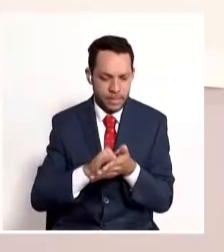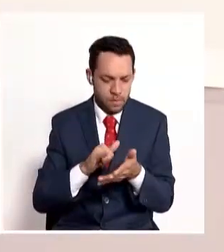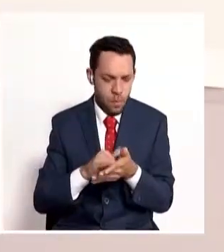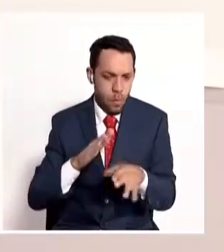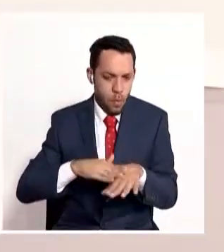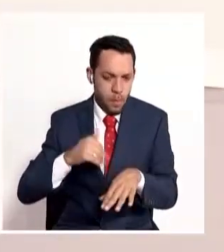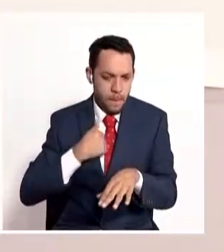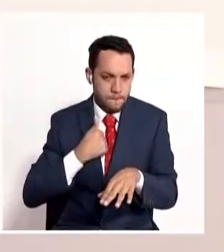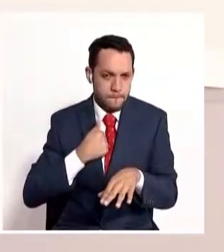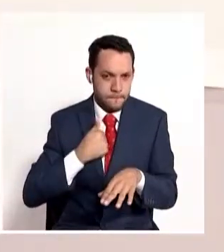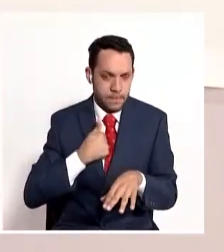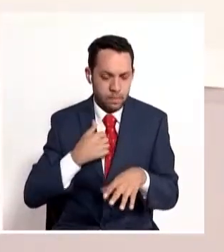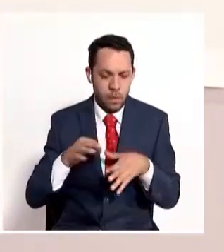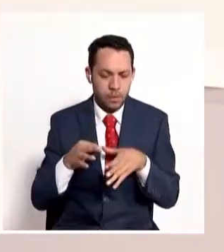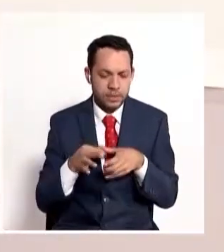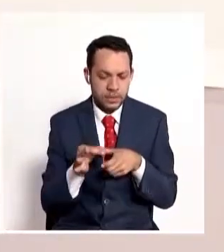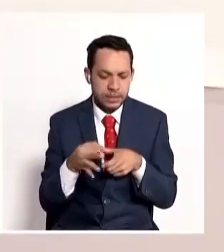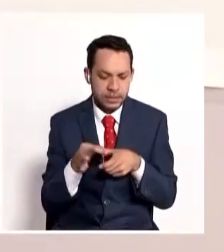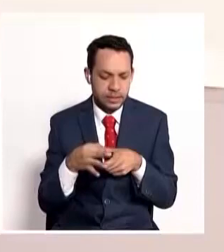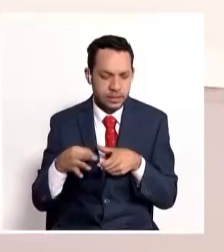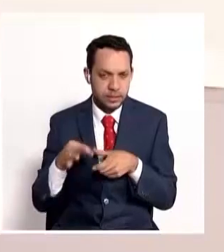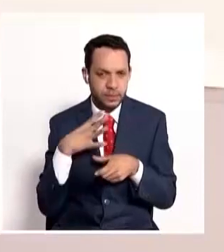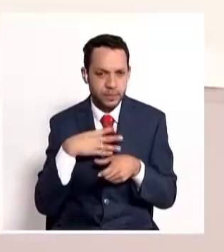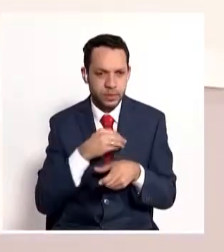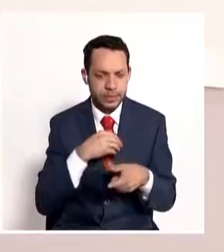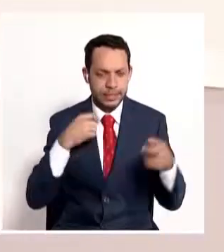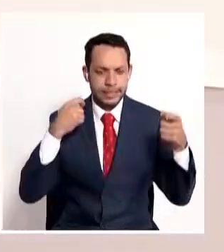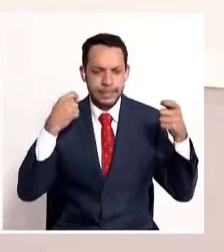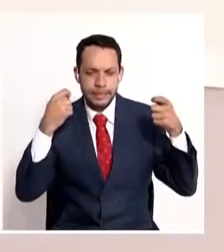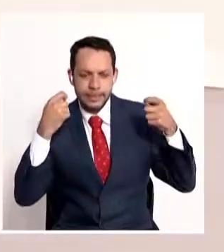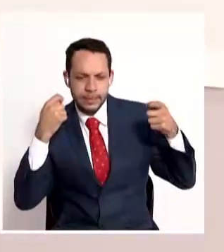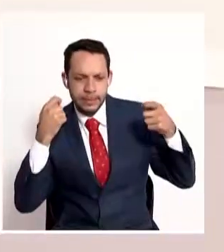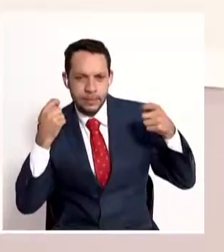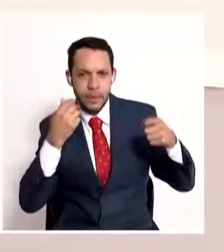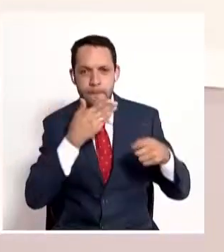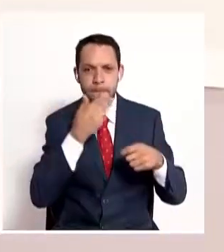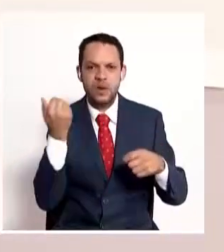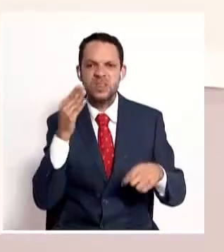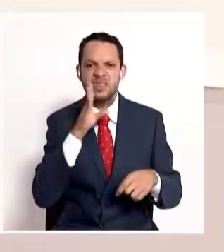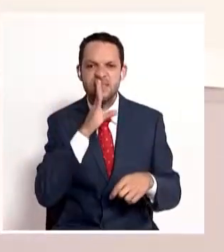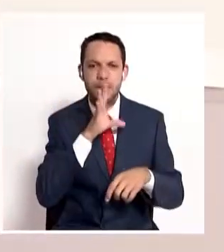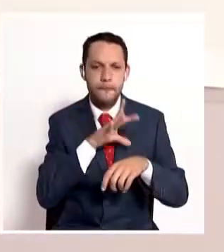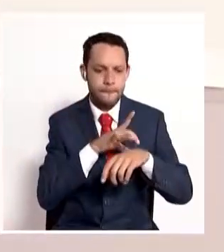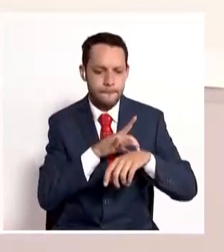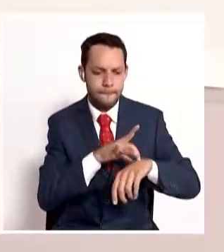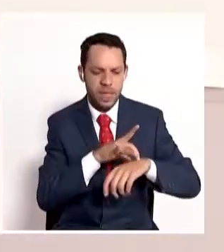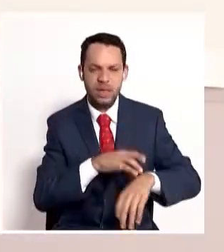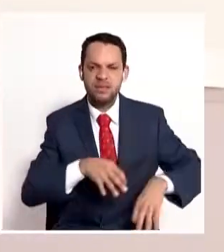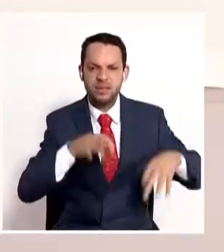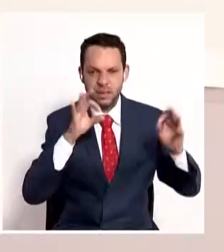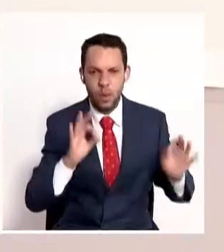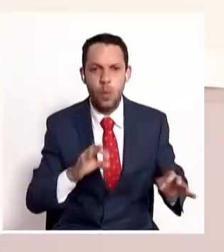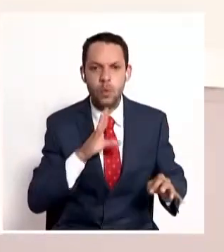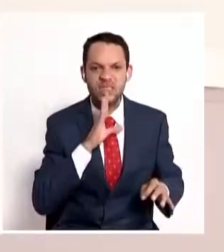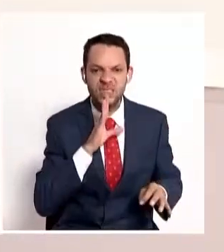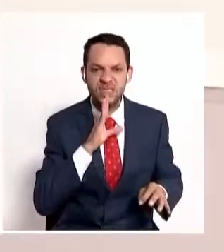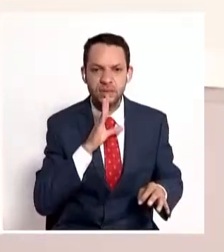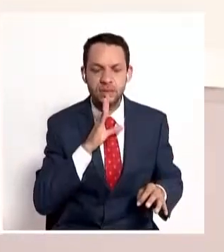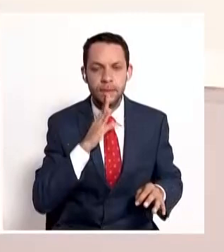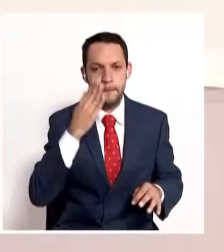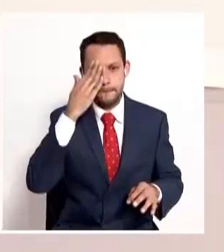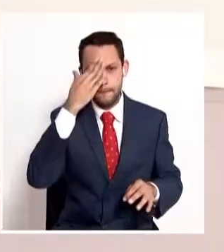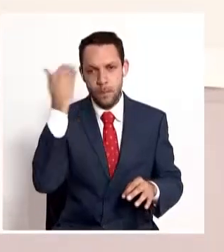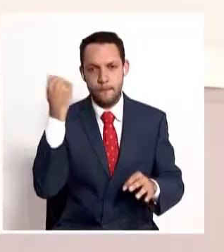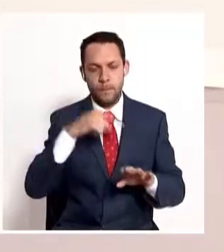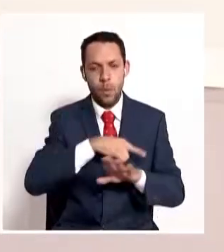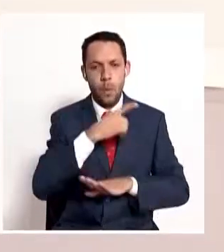ahí es donde nosotros tenemos que jugar y siempre hicimos el mejor médico alternativo más llamado tiene que ser mejor ortodoxo